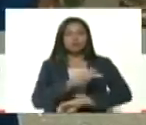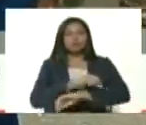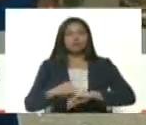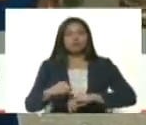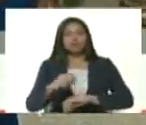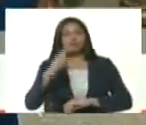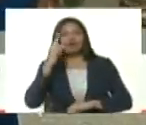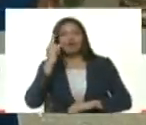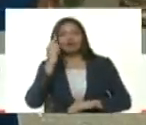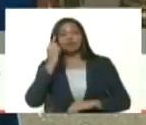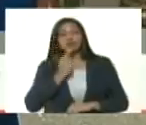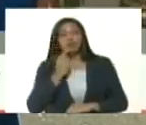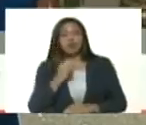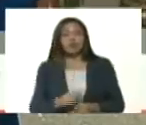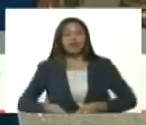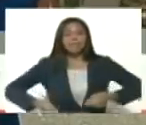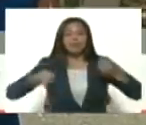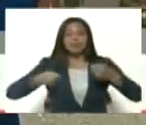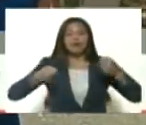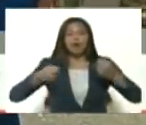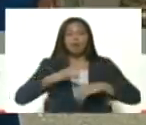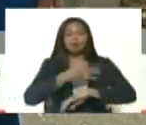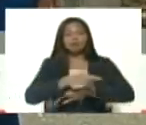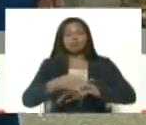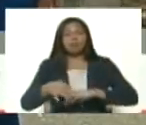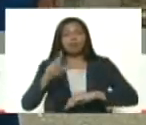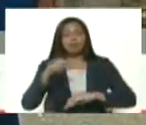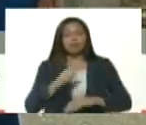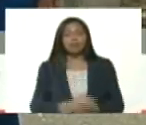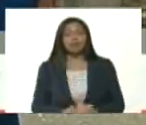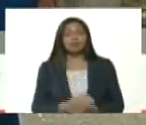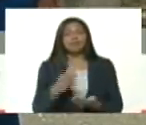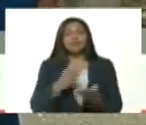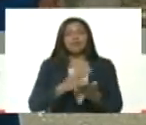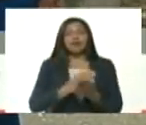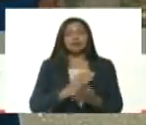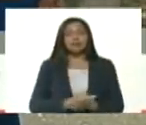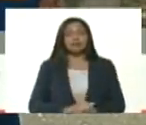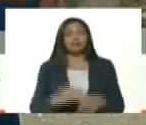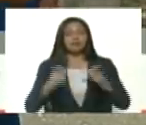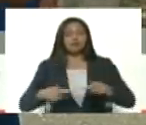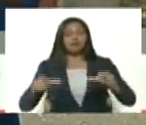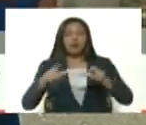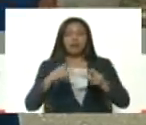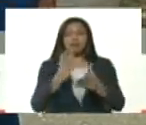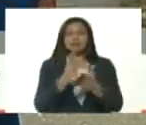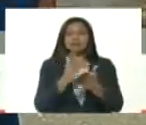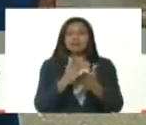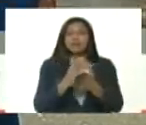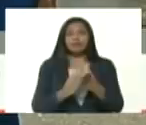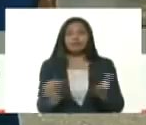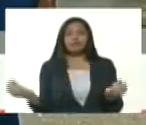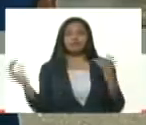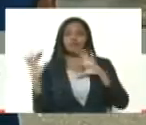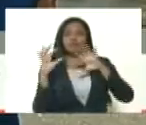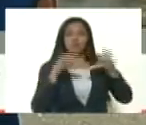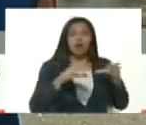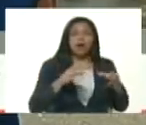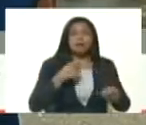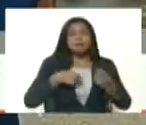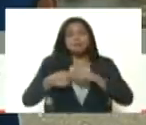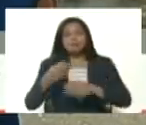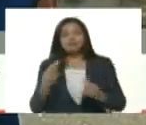Sucre y, muy importante, el mercado municipal de la parroquia Sucre, que es el espacio, digamos, de concentración del